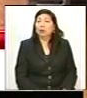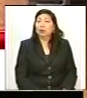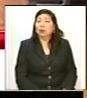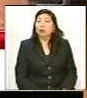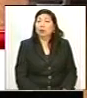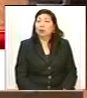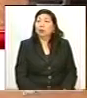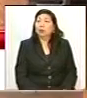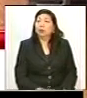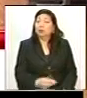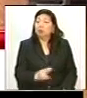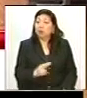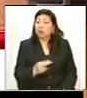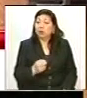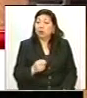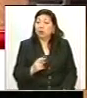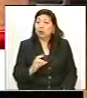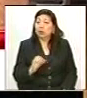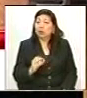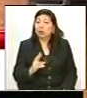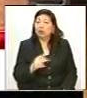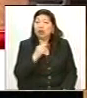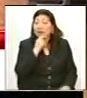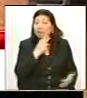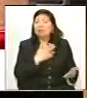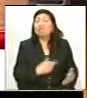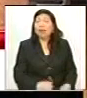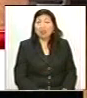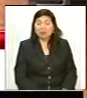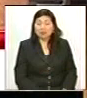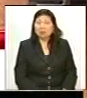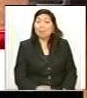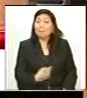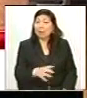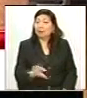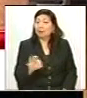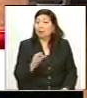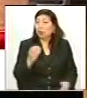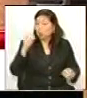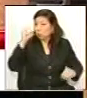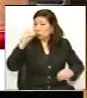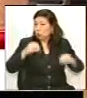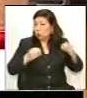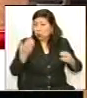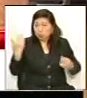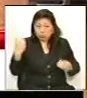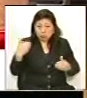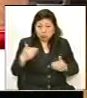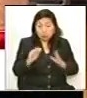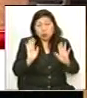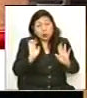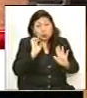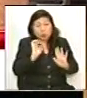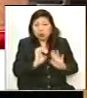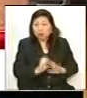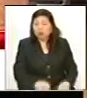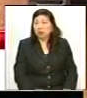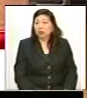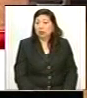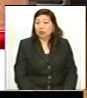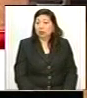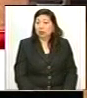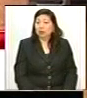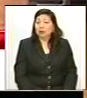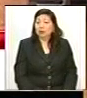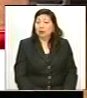el congresista Eduardo García están pendientes y han dicho, bueno, para solucionar las lluvias que viene ahorita, por si acaso, Contralora, sería